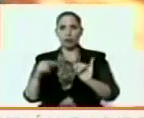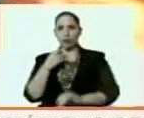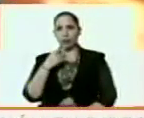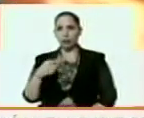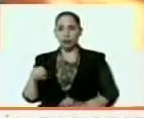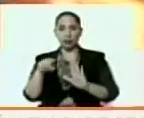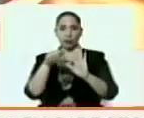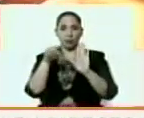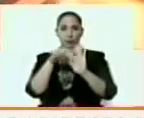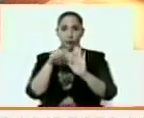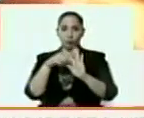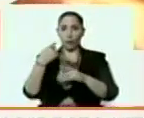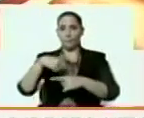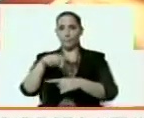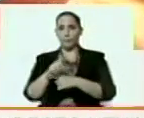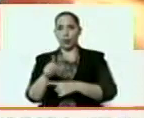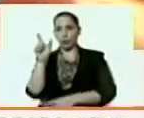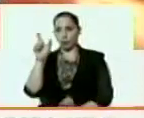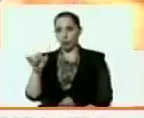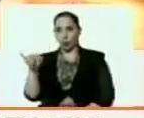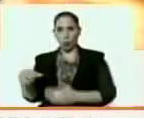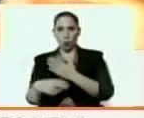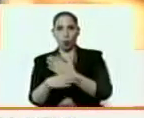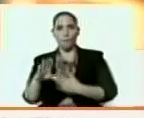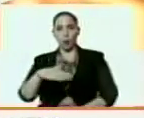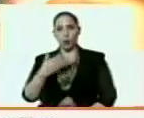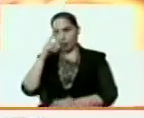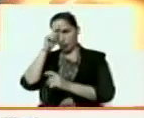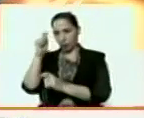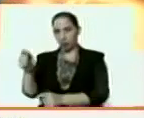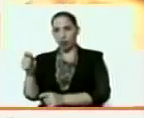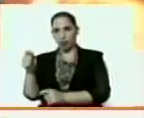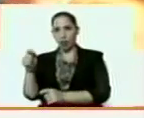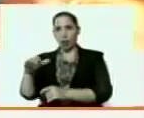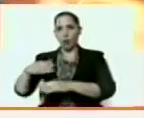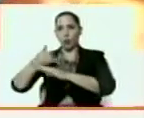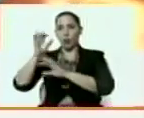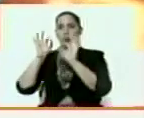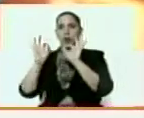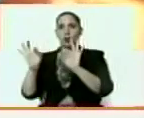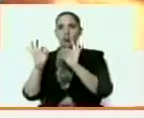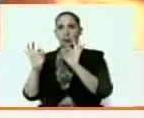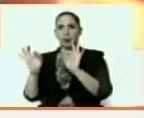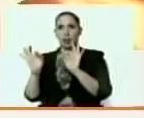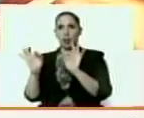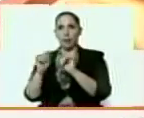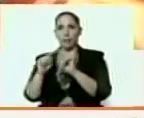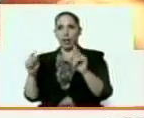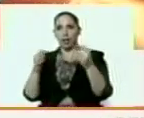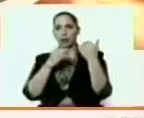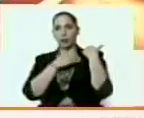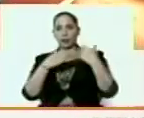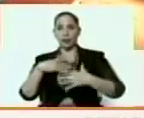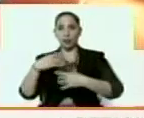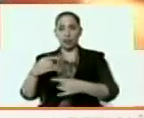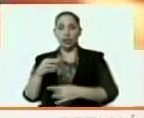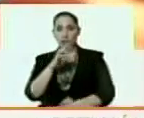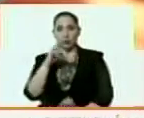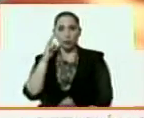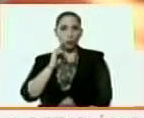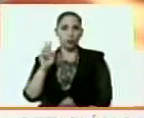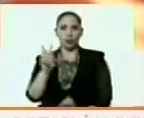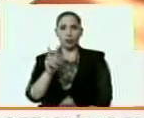que establece es que el señor Guaidó podía designar un procurador especial para representar los intereses de la República,